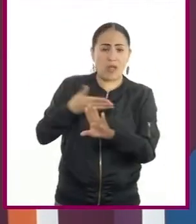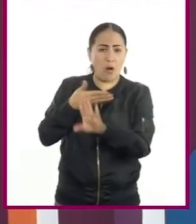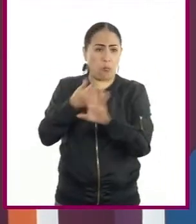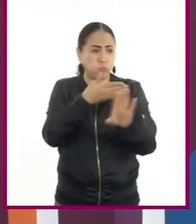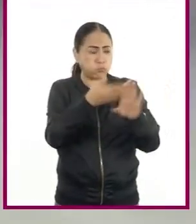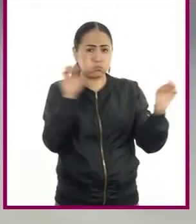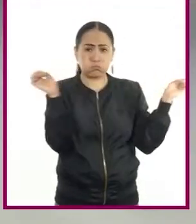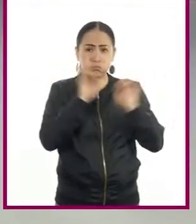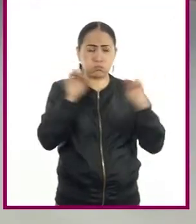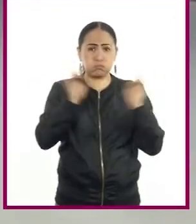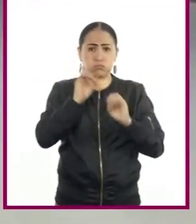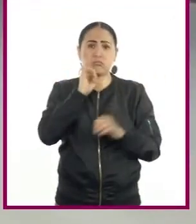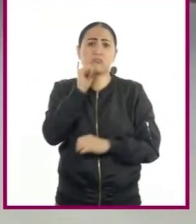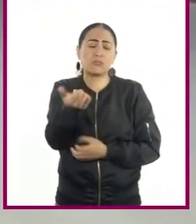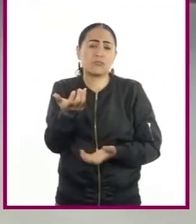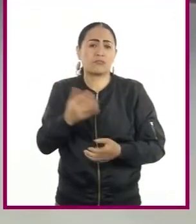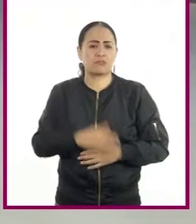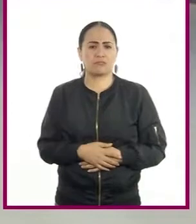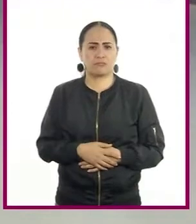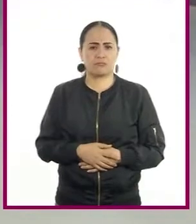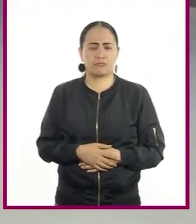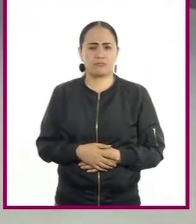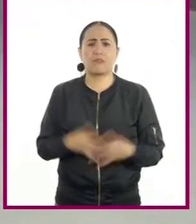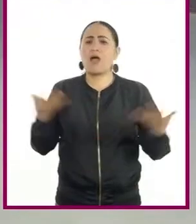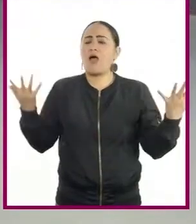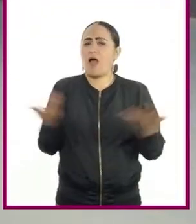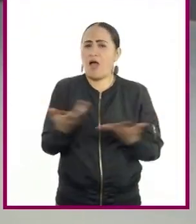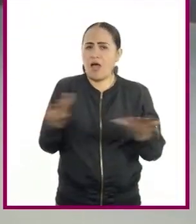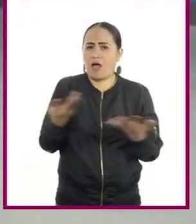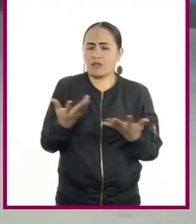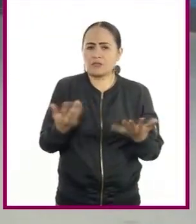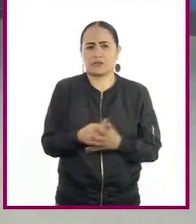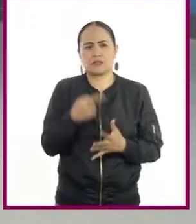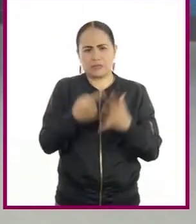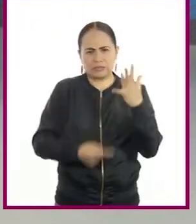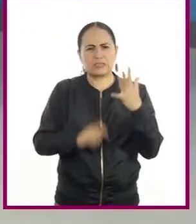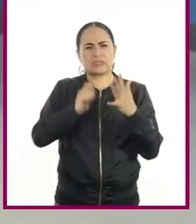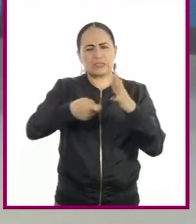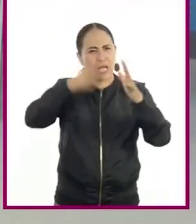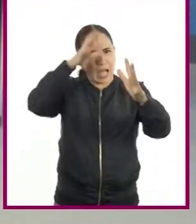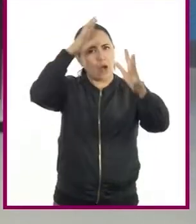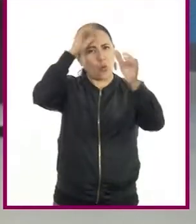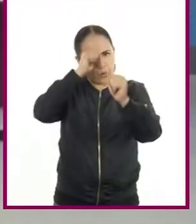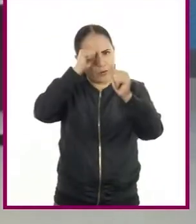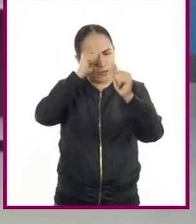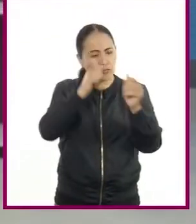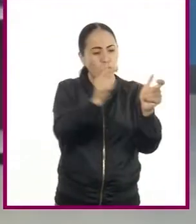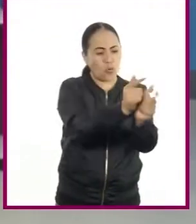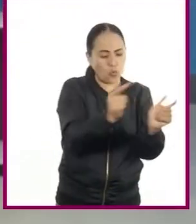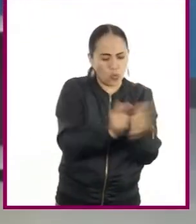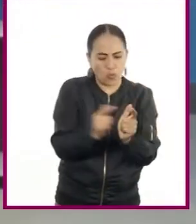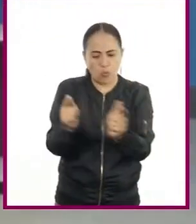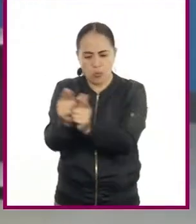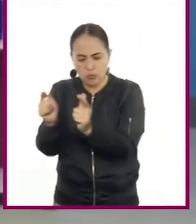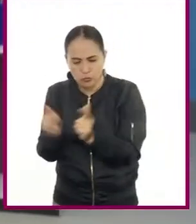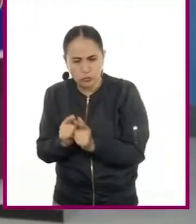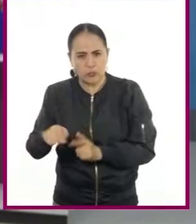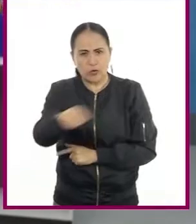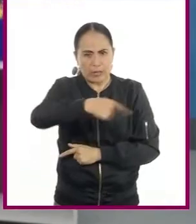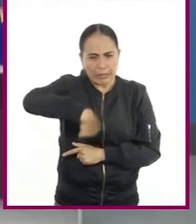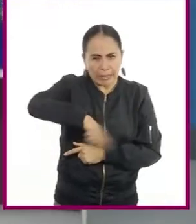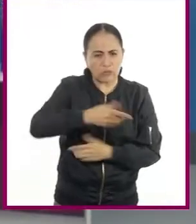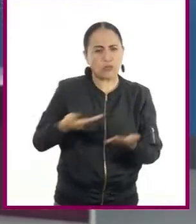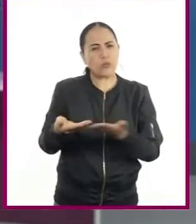así. Las acciones contravienen acuerdos entre un grupo que se preocupa por procurar una